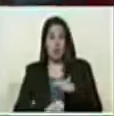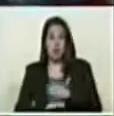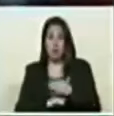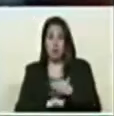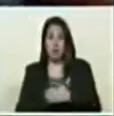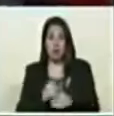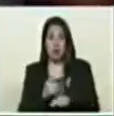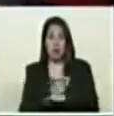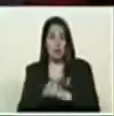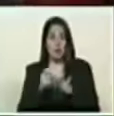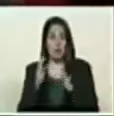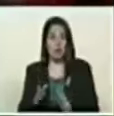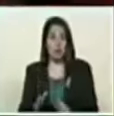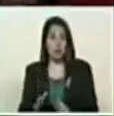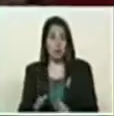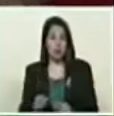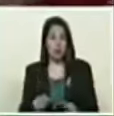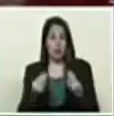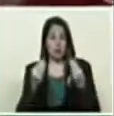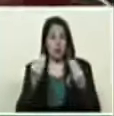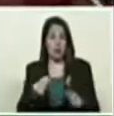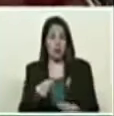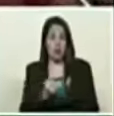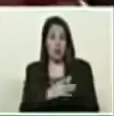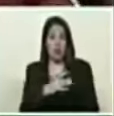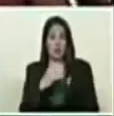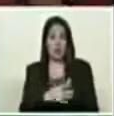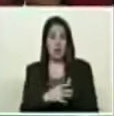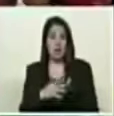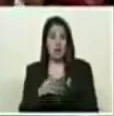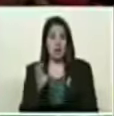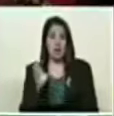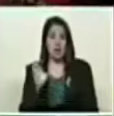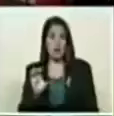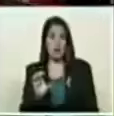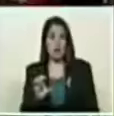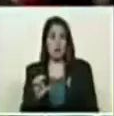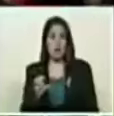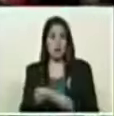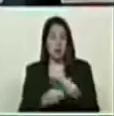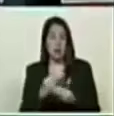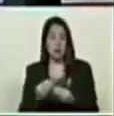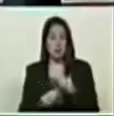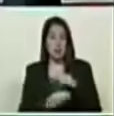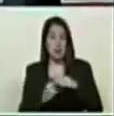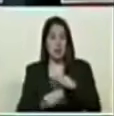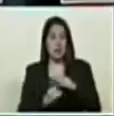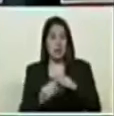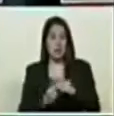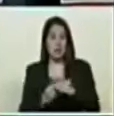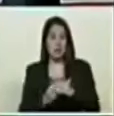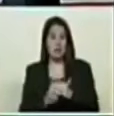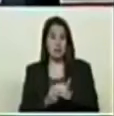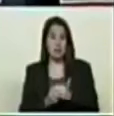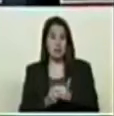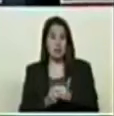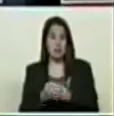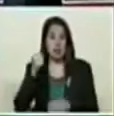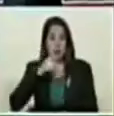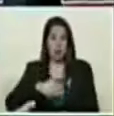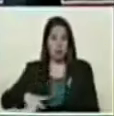Rafael Lacaba, porque le voy a entregar el carné de la patria para gobernar desde la base, desde abajo, con el